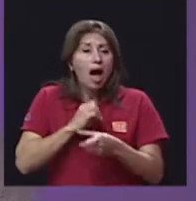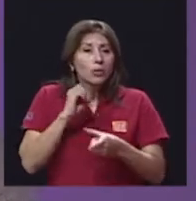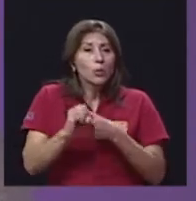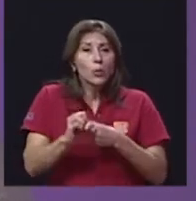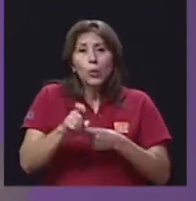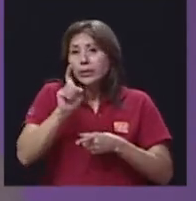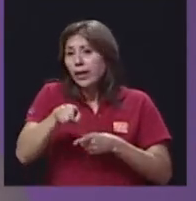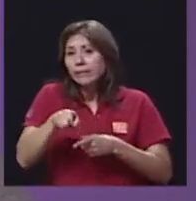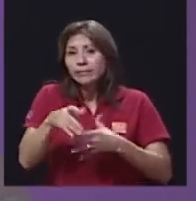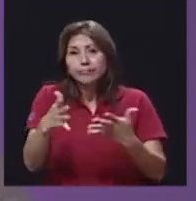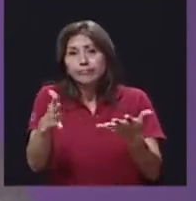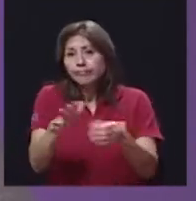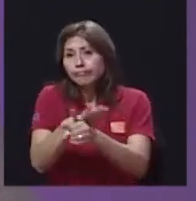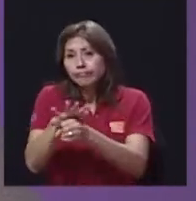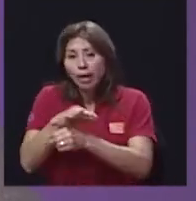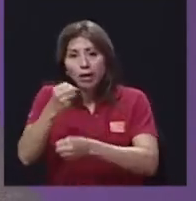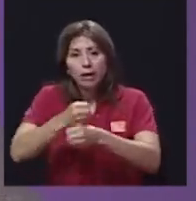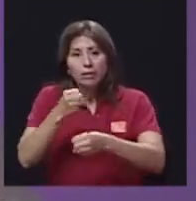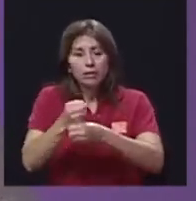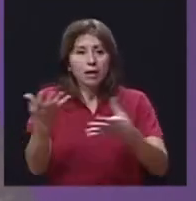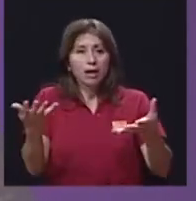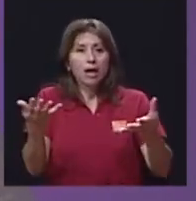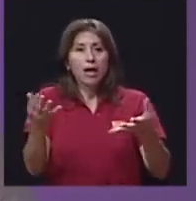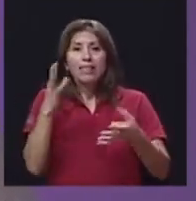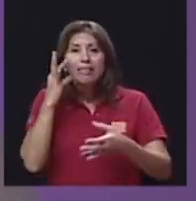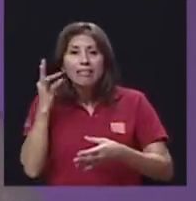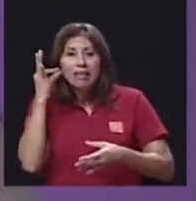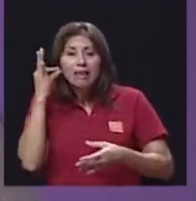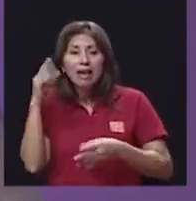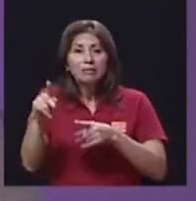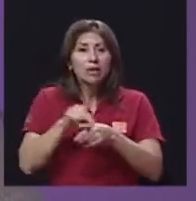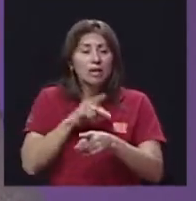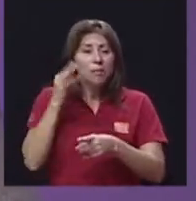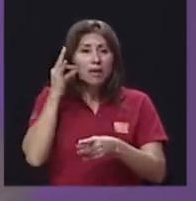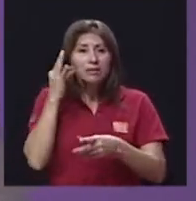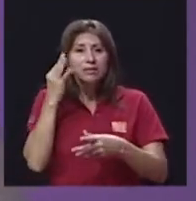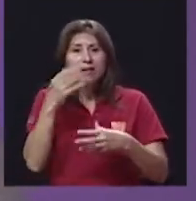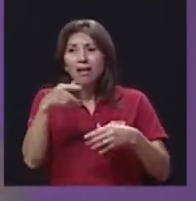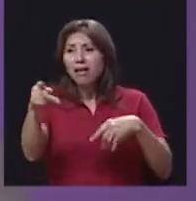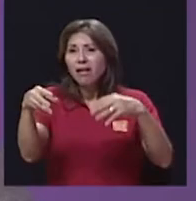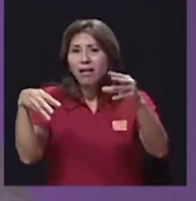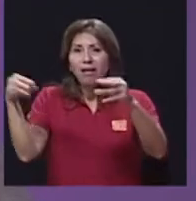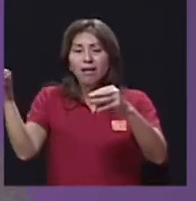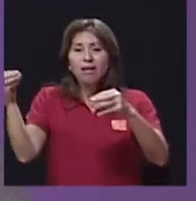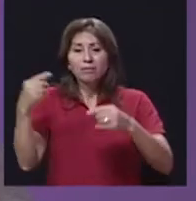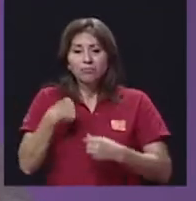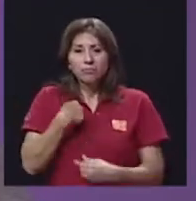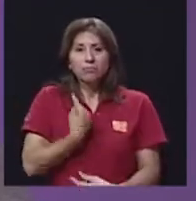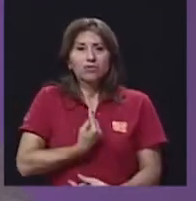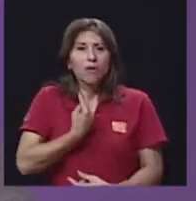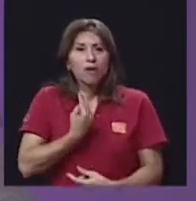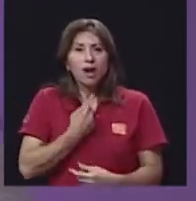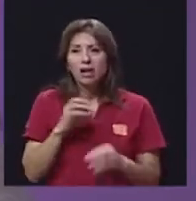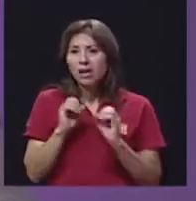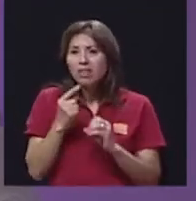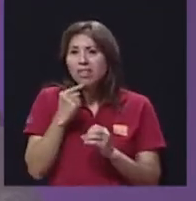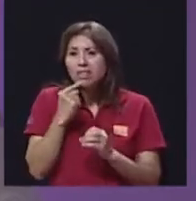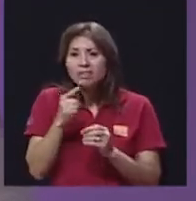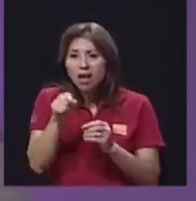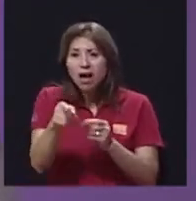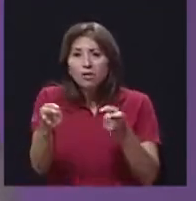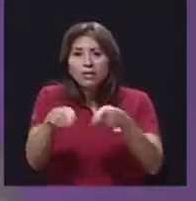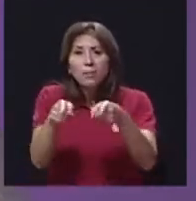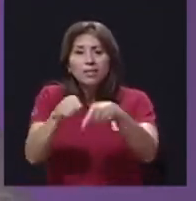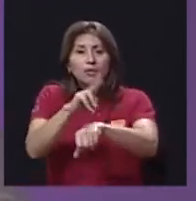tiene que vivir de su trabajo las tías las primas está sola nadie te dice en lo que te está pasando es normal al tercer